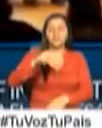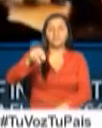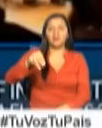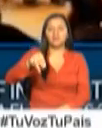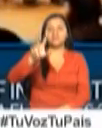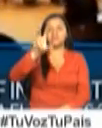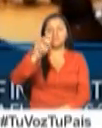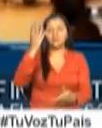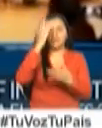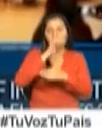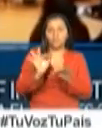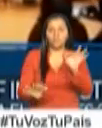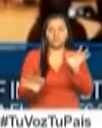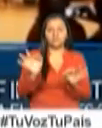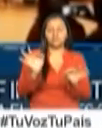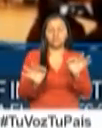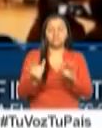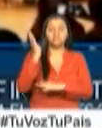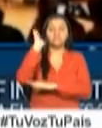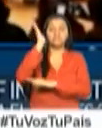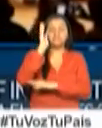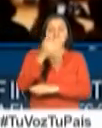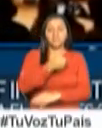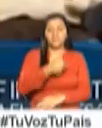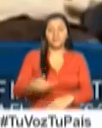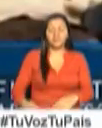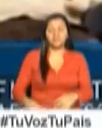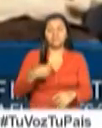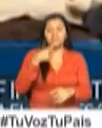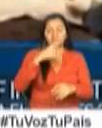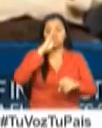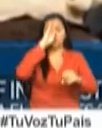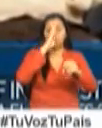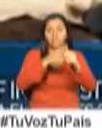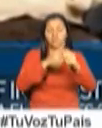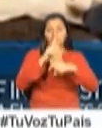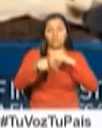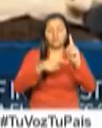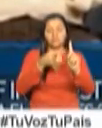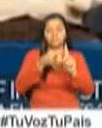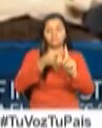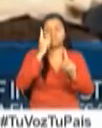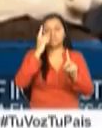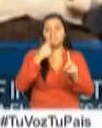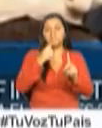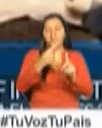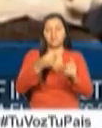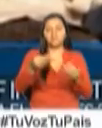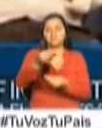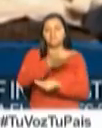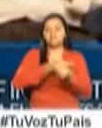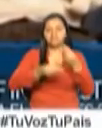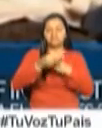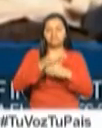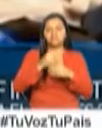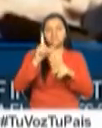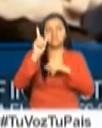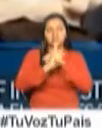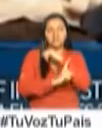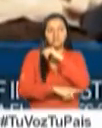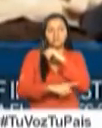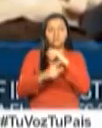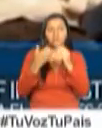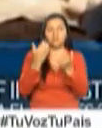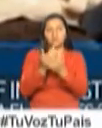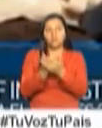30. En su discurso, la presidenta destacó que los objetivos del golpe de Estado son instaurar medidas impopulares que acaben con